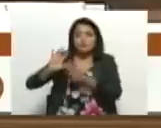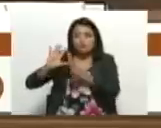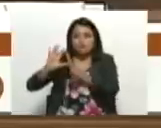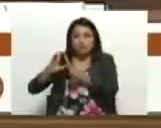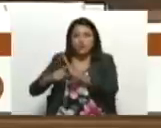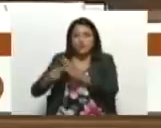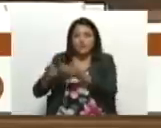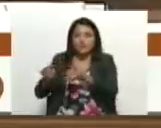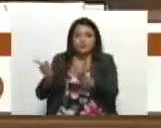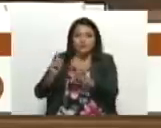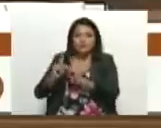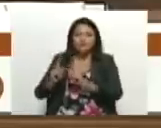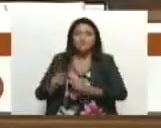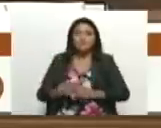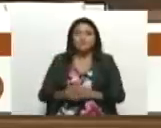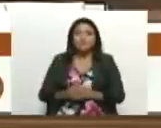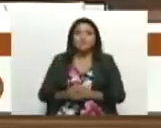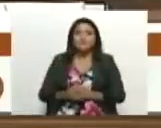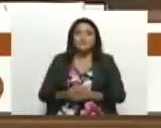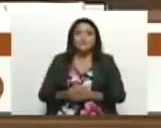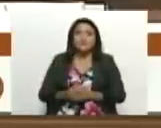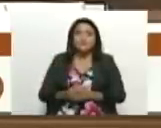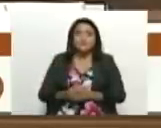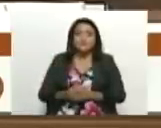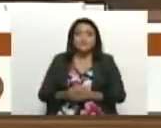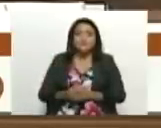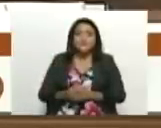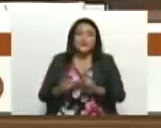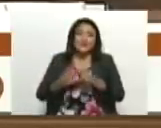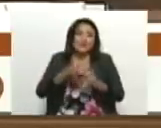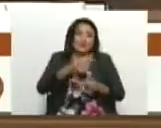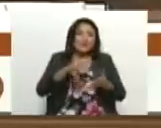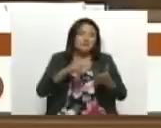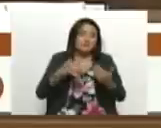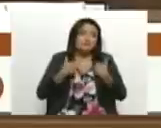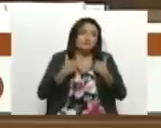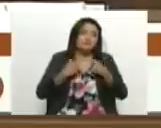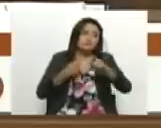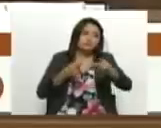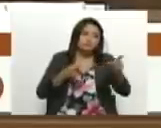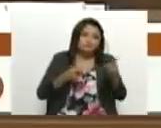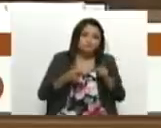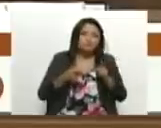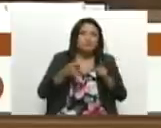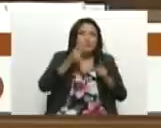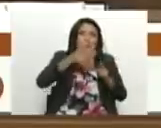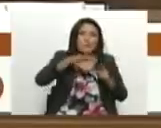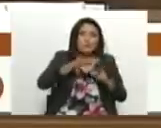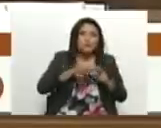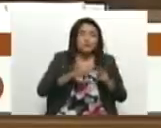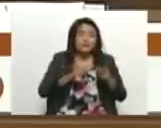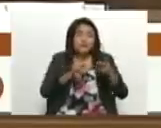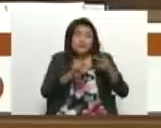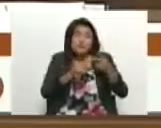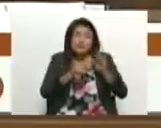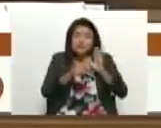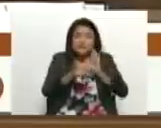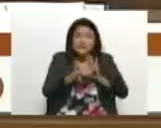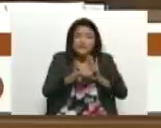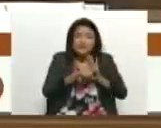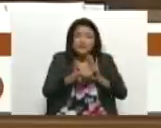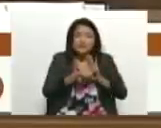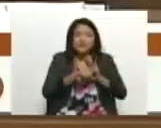descomposición. Y el segundo elemento, muy nocivo, profundamente nocivo, es la